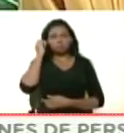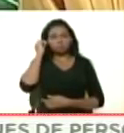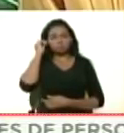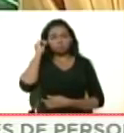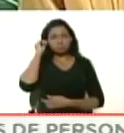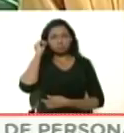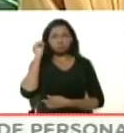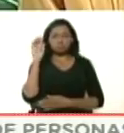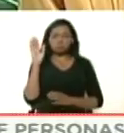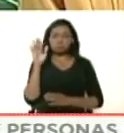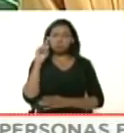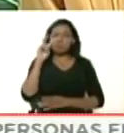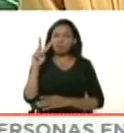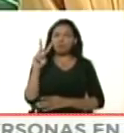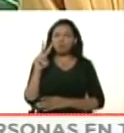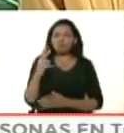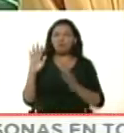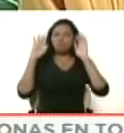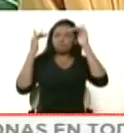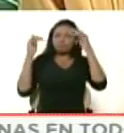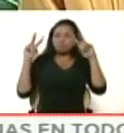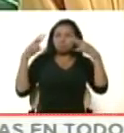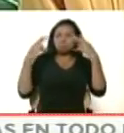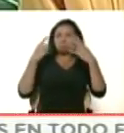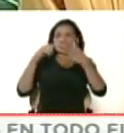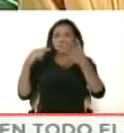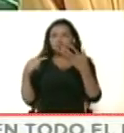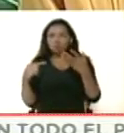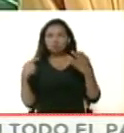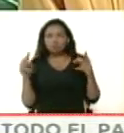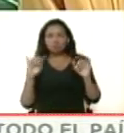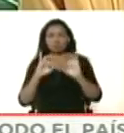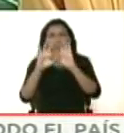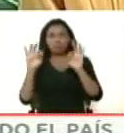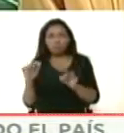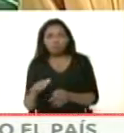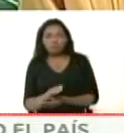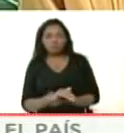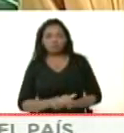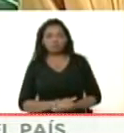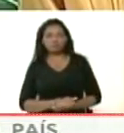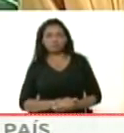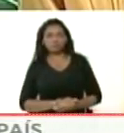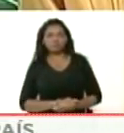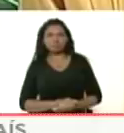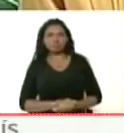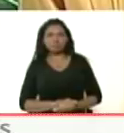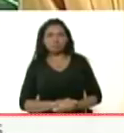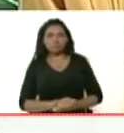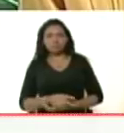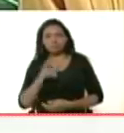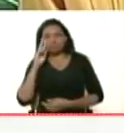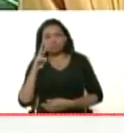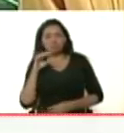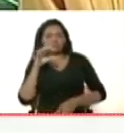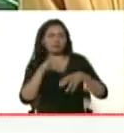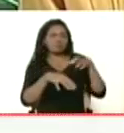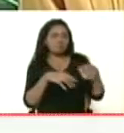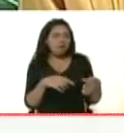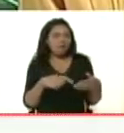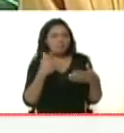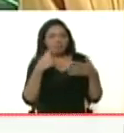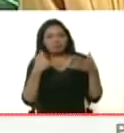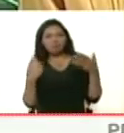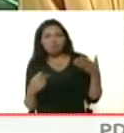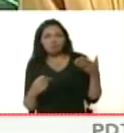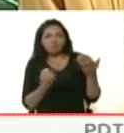la atención todos los datos aportados desde el punto de vista genético, desde el punto de vista animal,